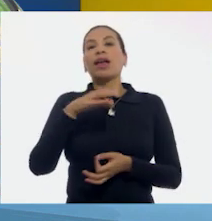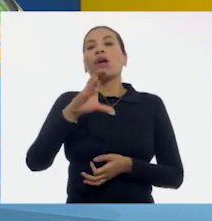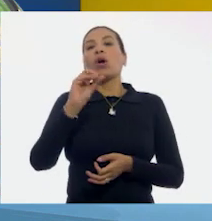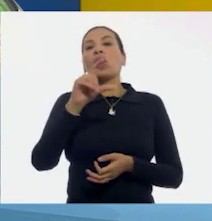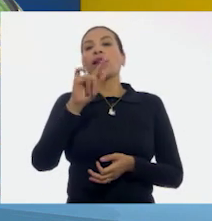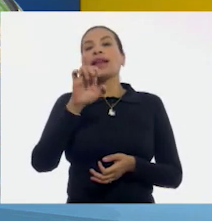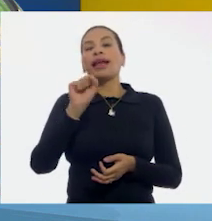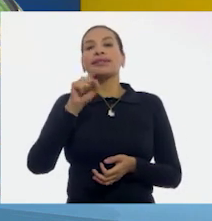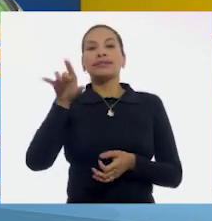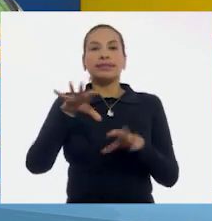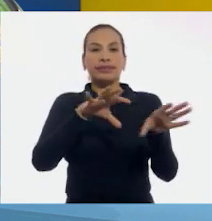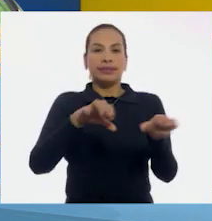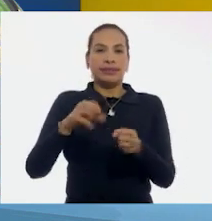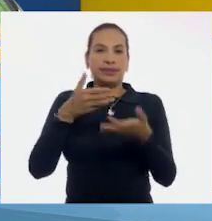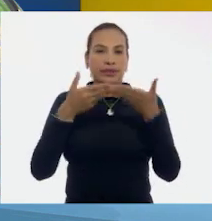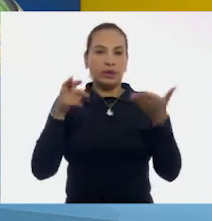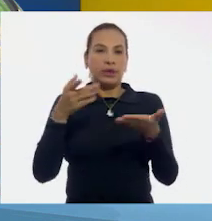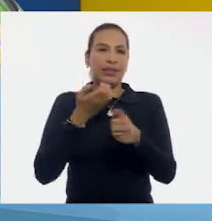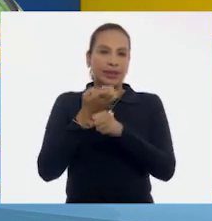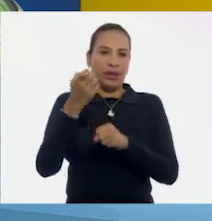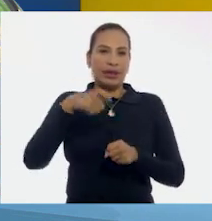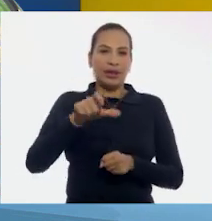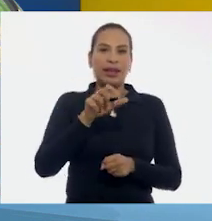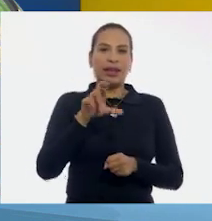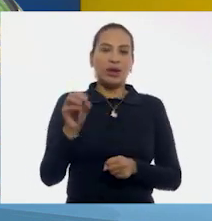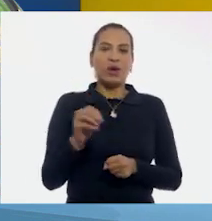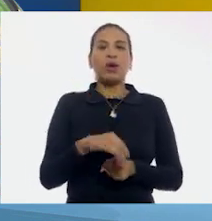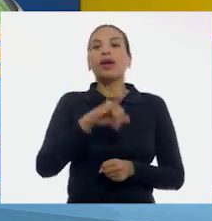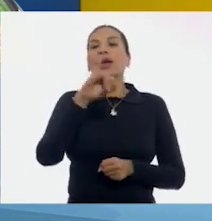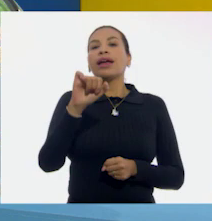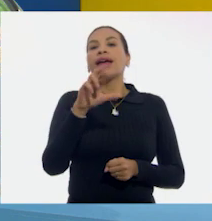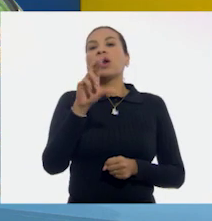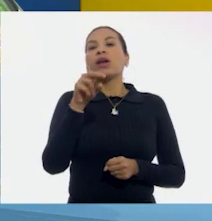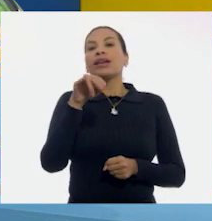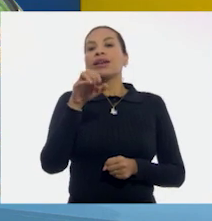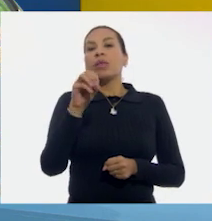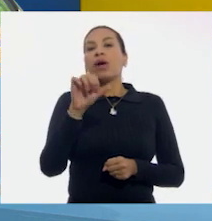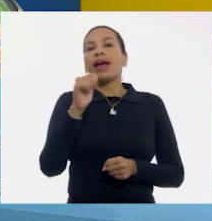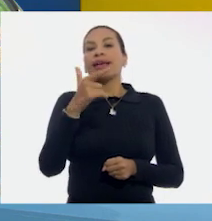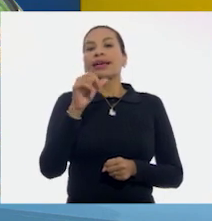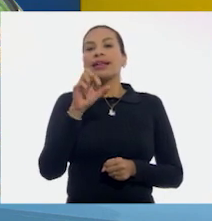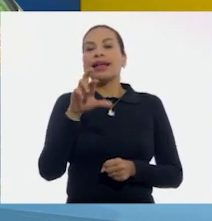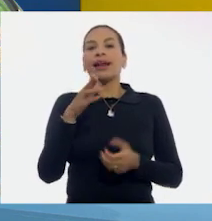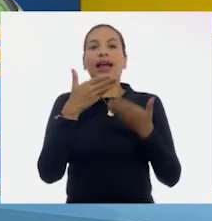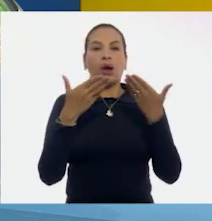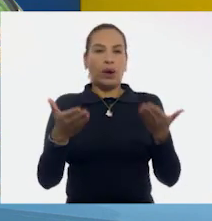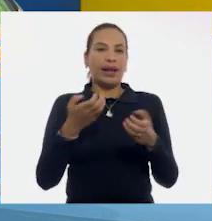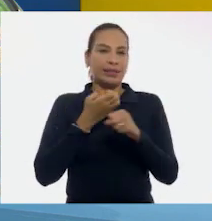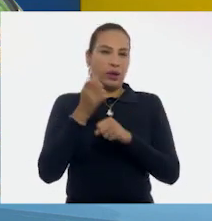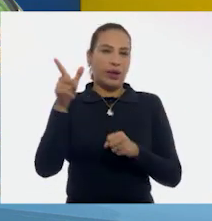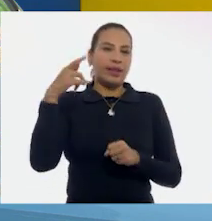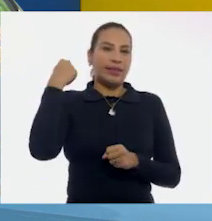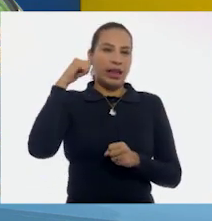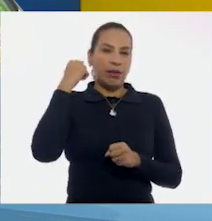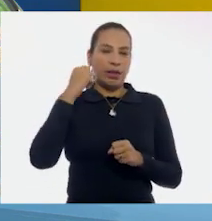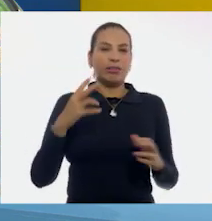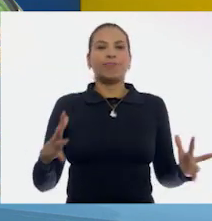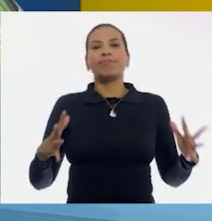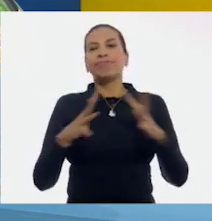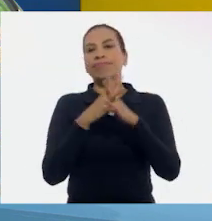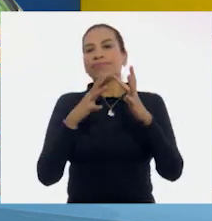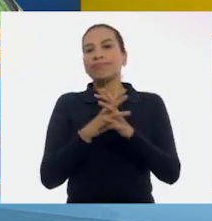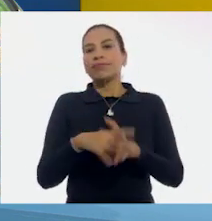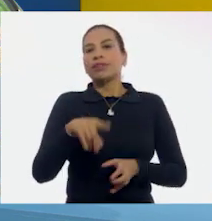Cabo Catoche, ubicado en el actual estado de Quintana Roo, a Jerónimo de Aguilar, y en lo que hoy es el estado de Tabasco se dio la batalla de